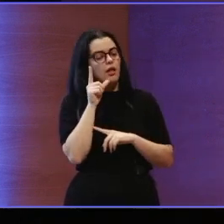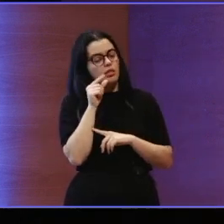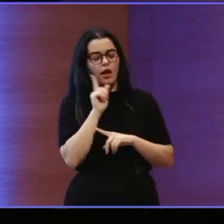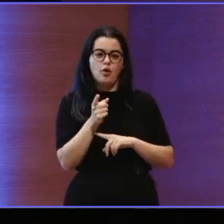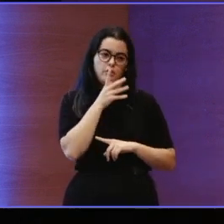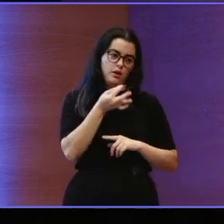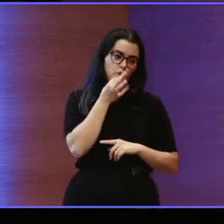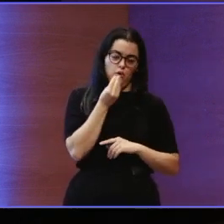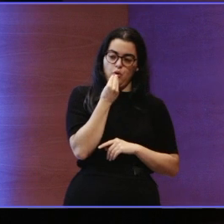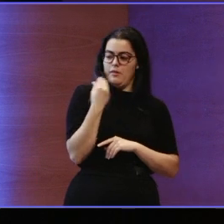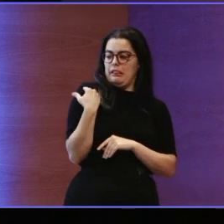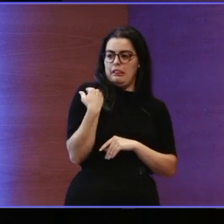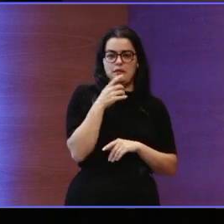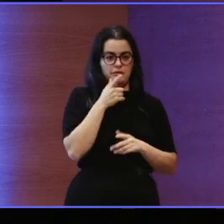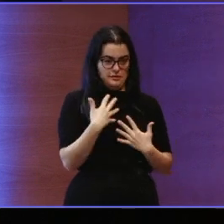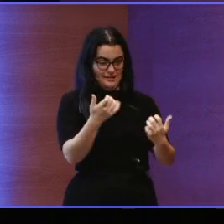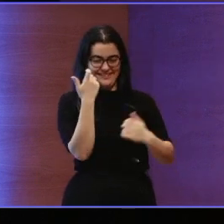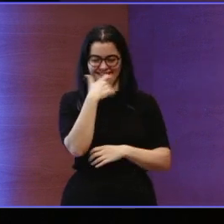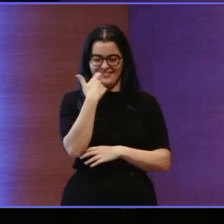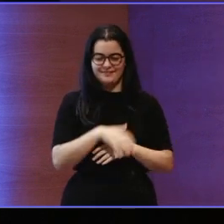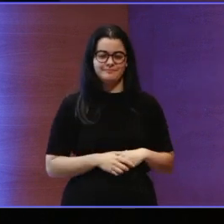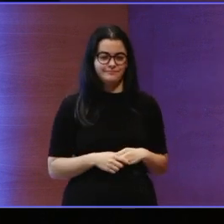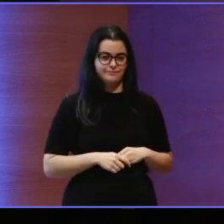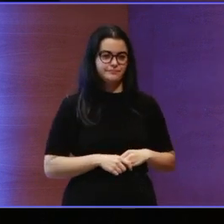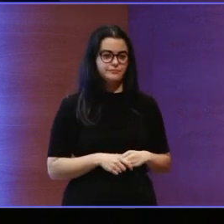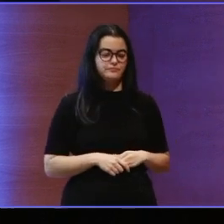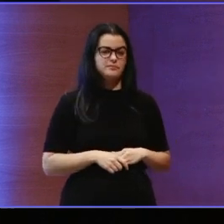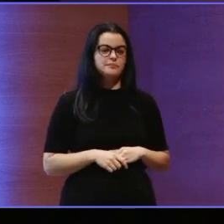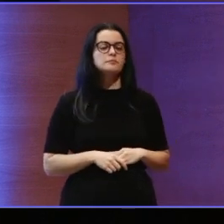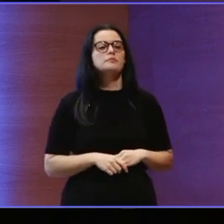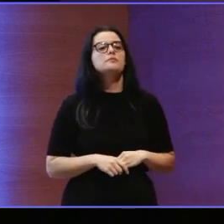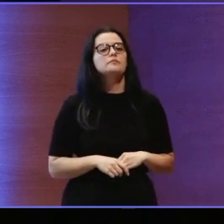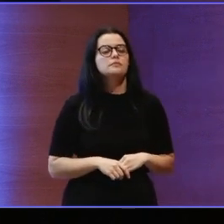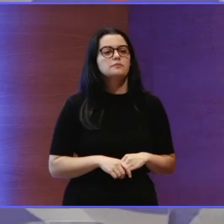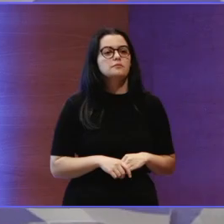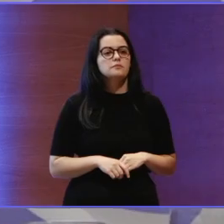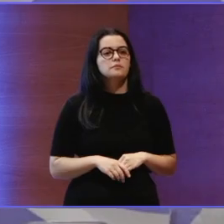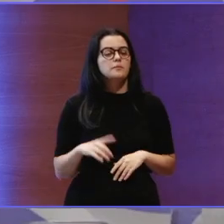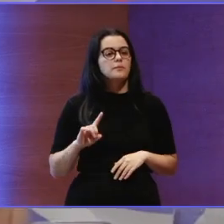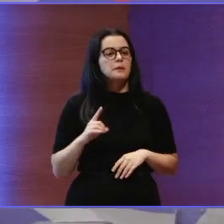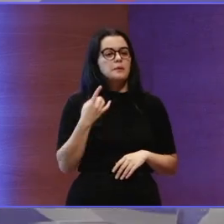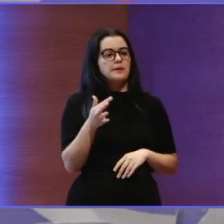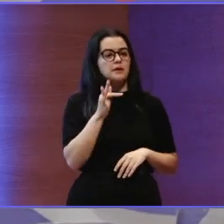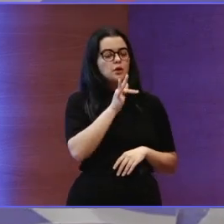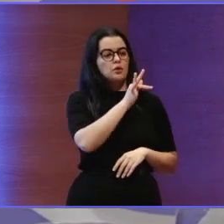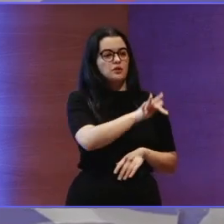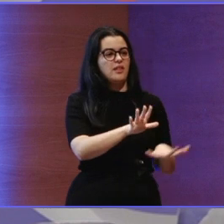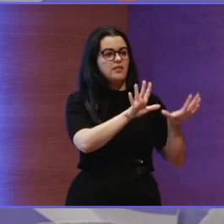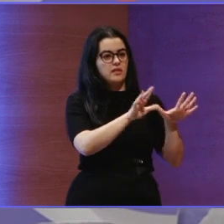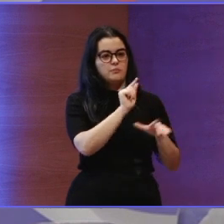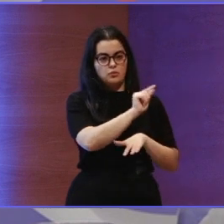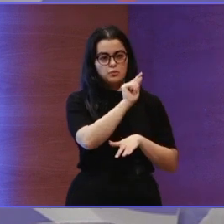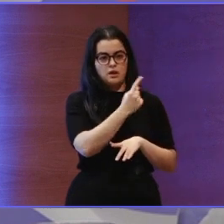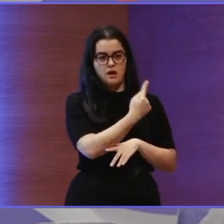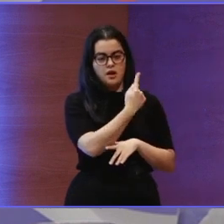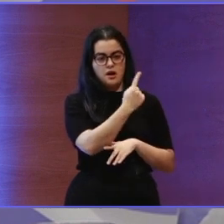a ver que va a ser una mesa muy dinámica y divertida os lo juro Bueno vamos a hacer una primera ronda de 10 minutos cada una de las tres